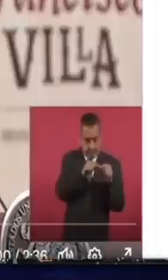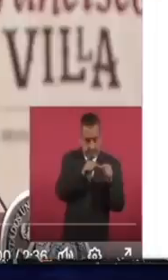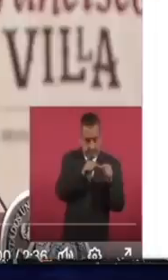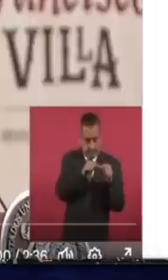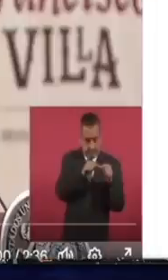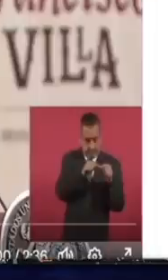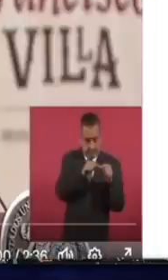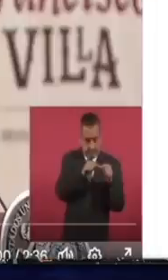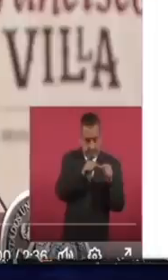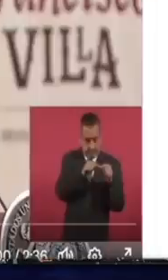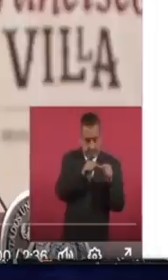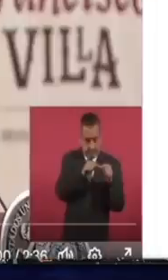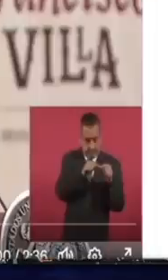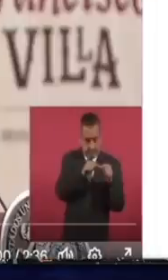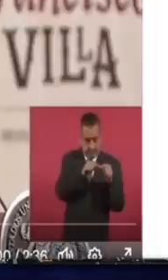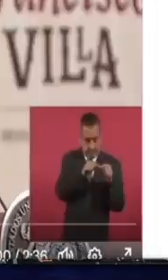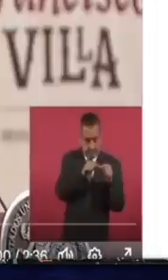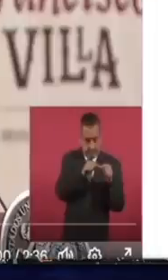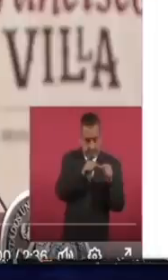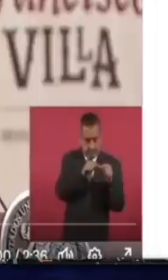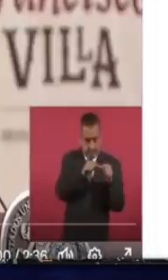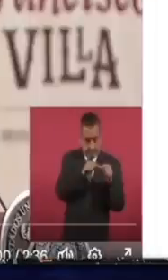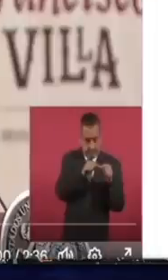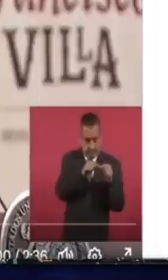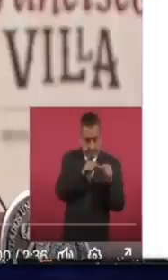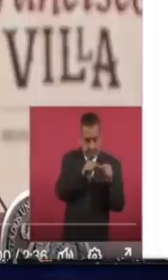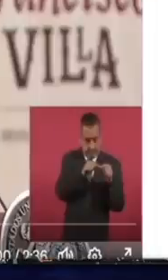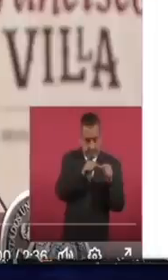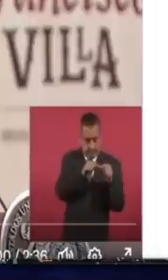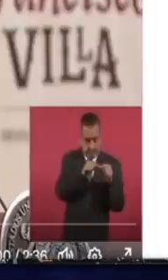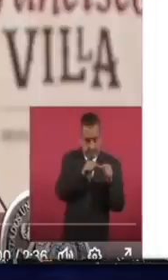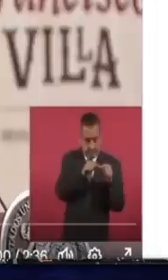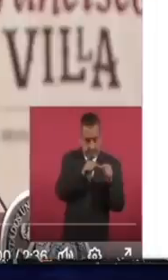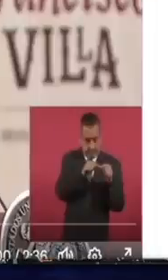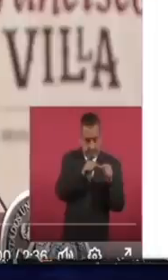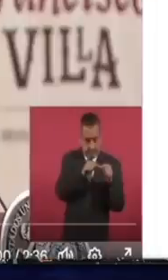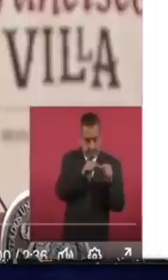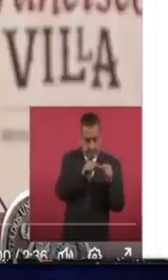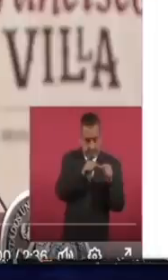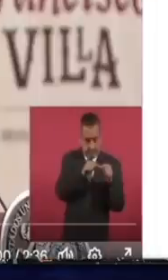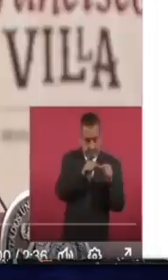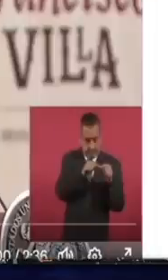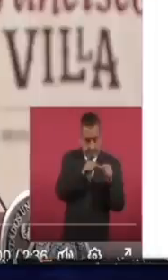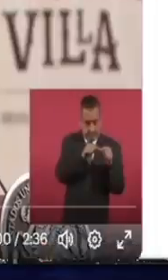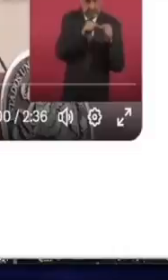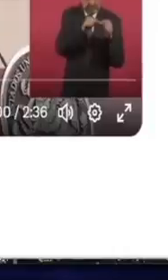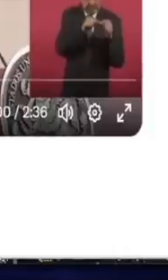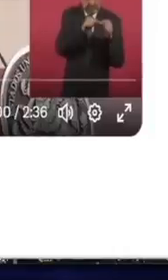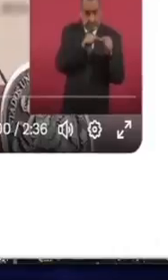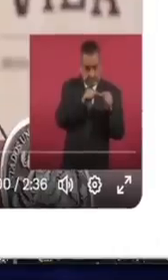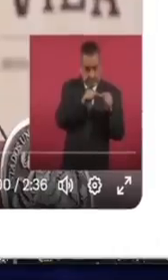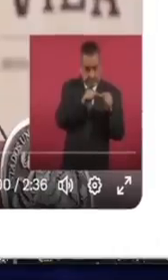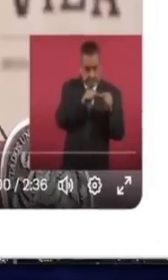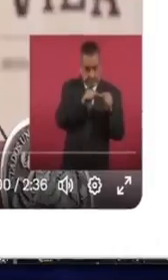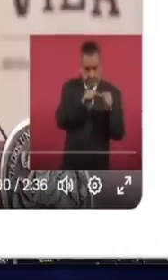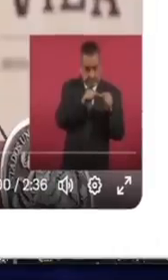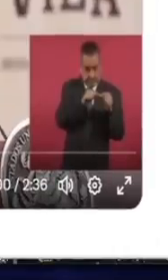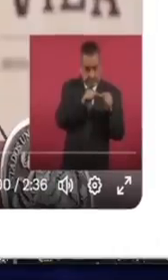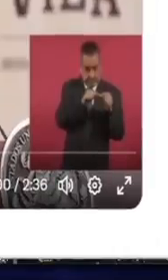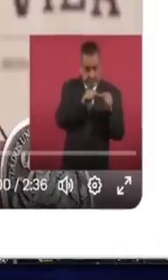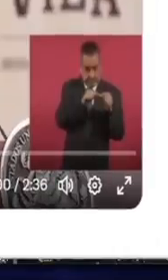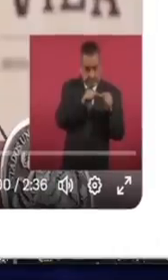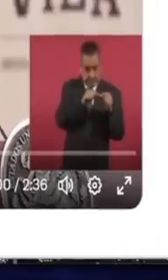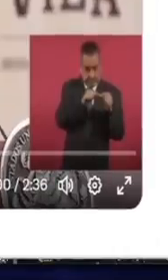quedó varado en el Tren Maya, a bordo del Tren Maya. Así que vamos a ver eso porque la oposición lo ha